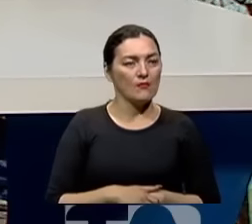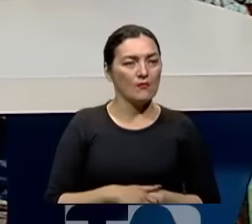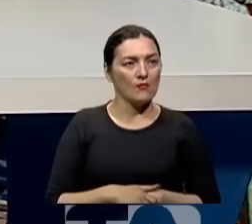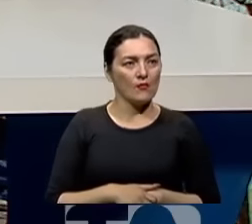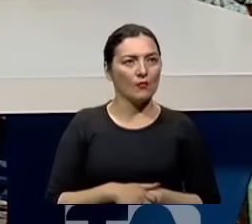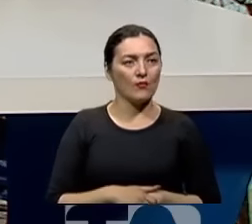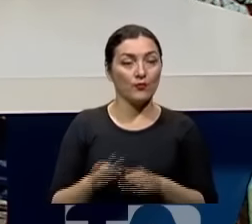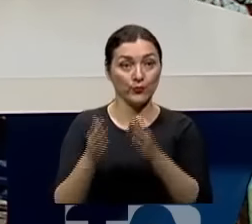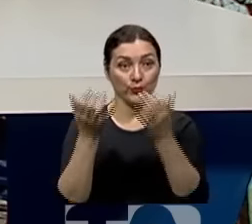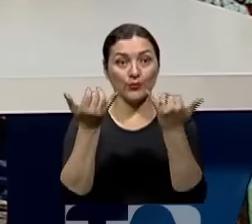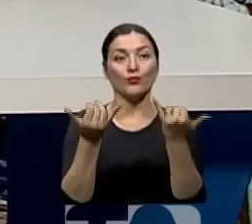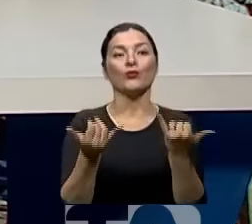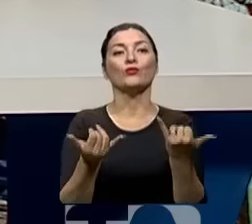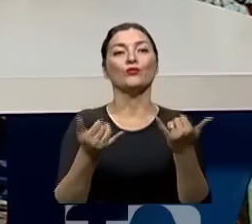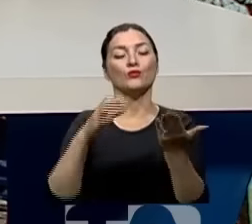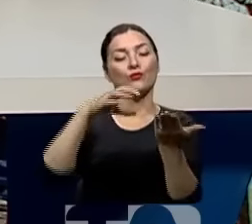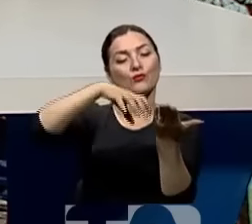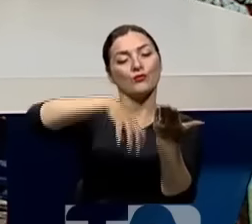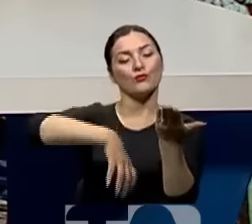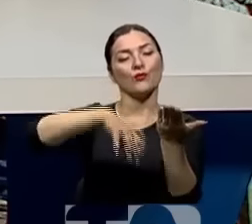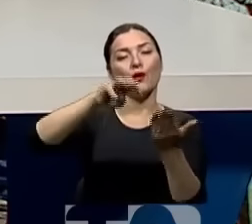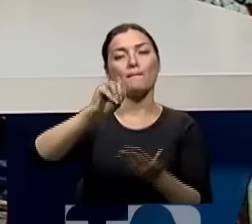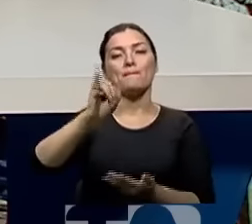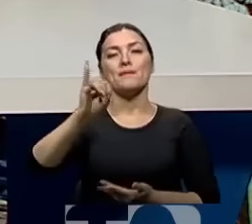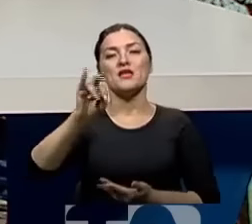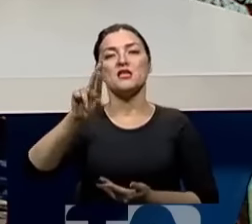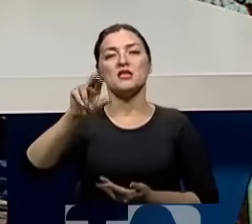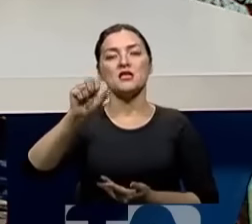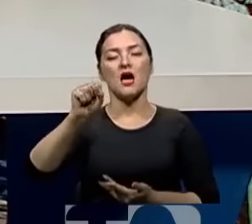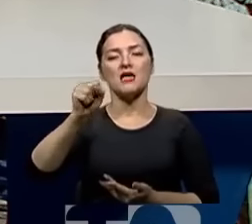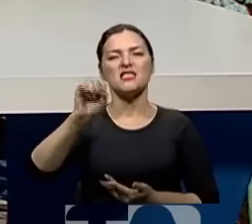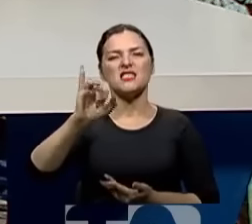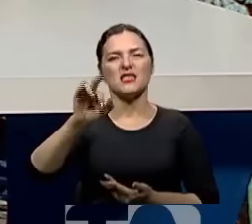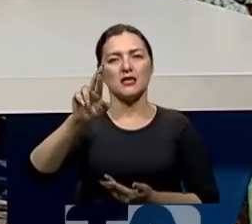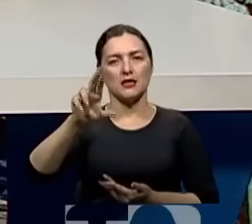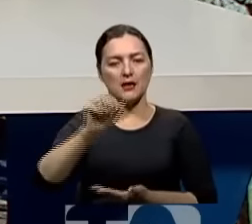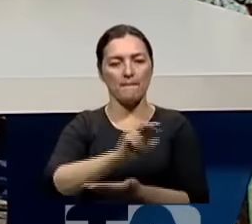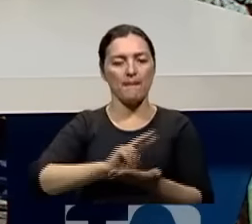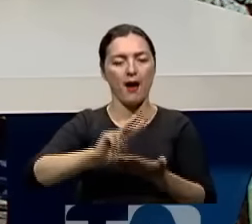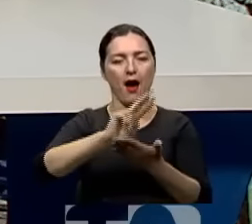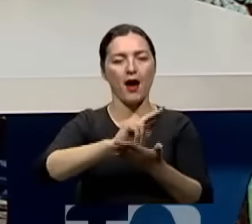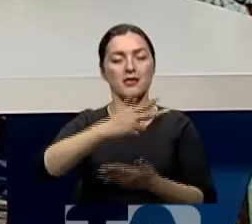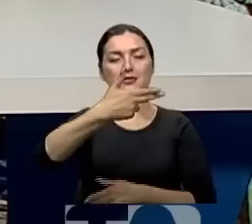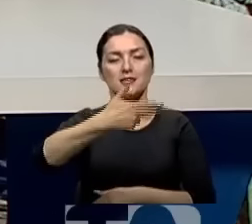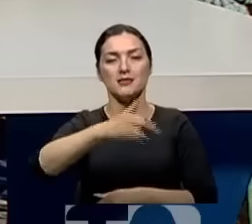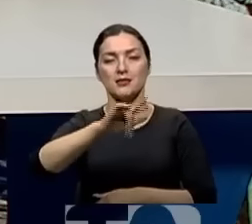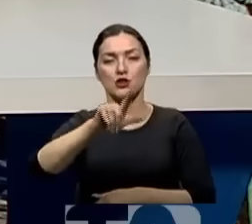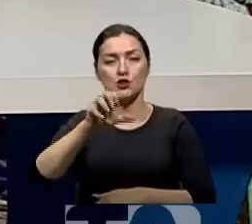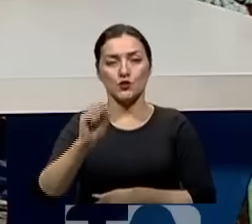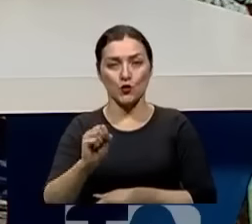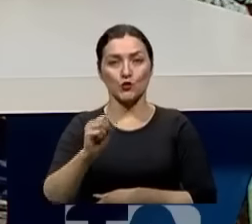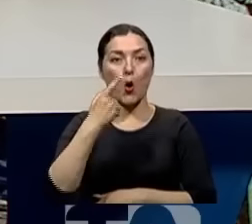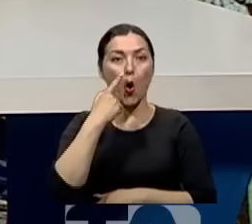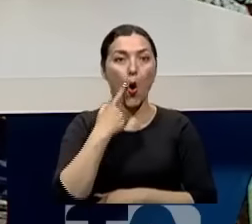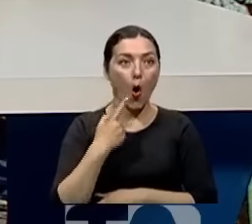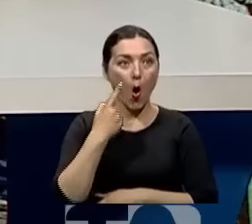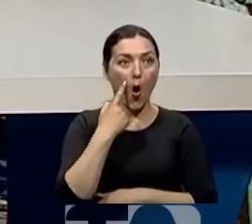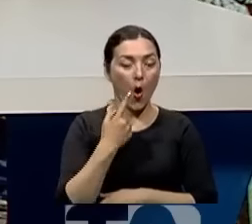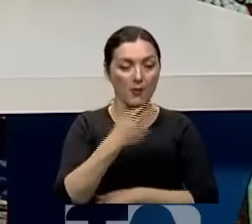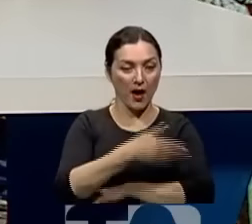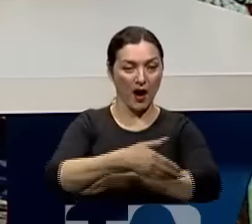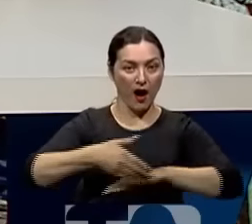Y ahora nos trasladamos hacia la parroquia Mirasierra. Esto está ubicado en el Valle de los Chillos, donde sacapintas dispararon a una mujer en plena